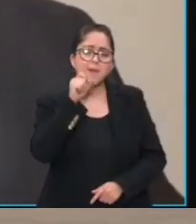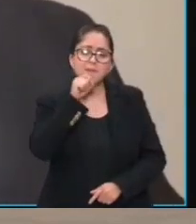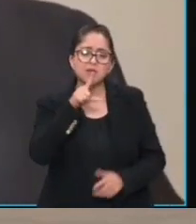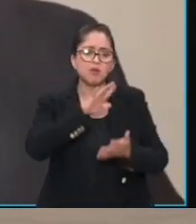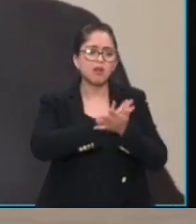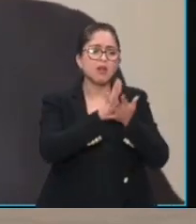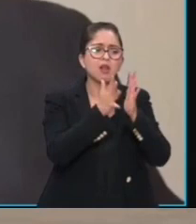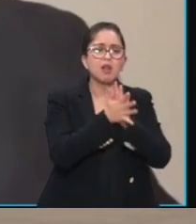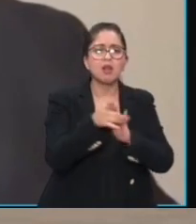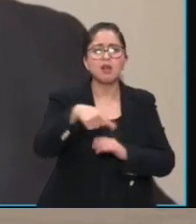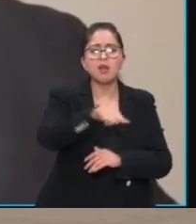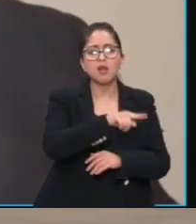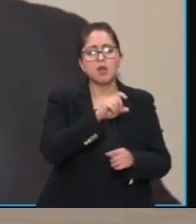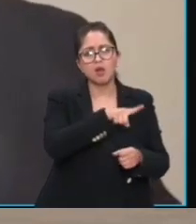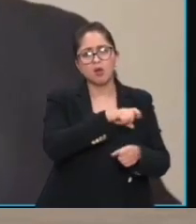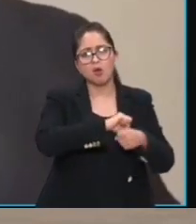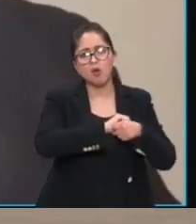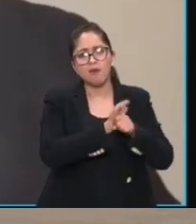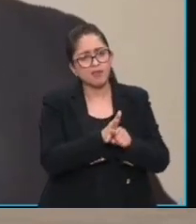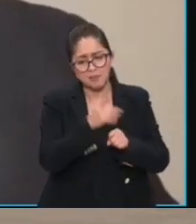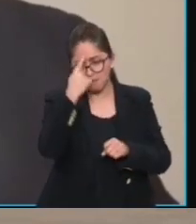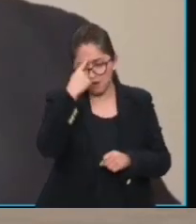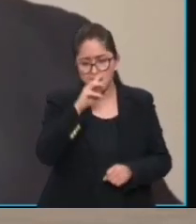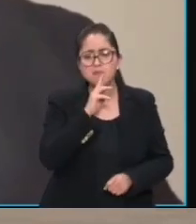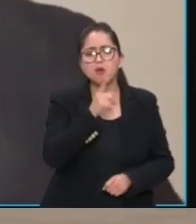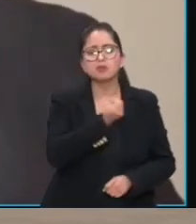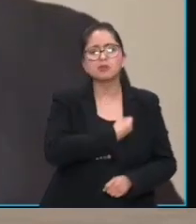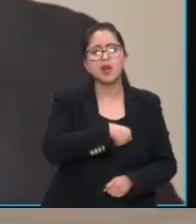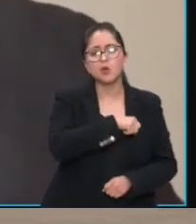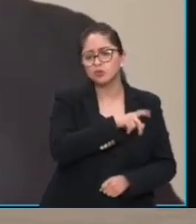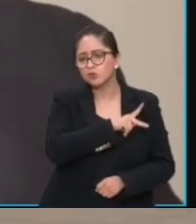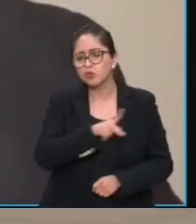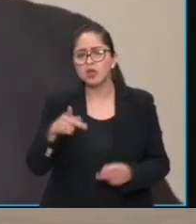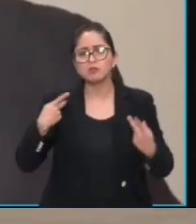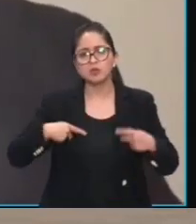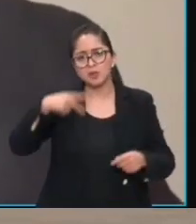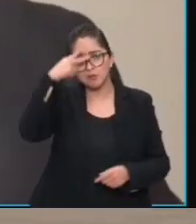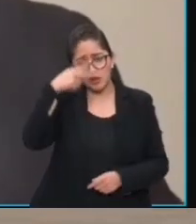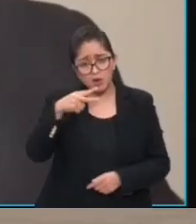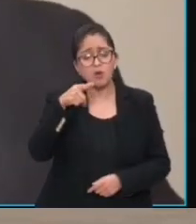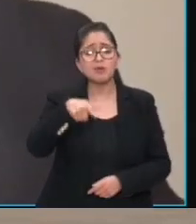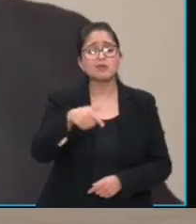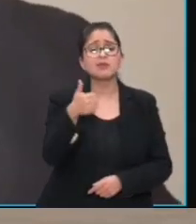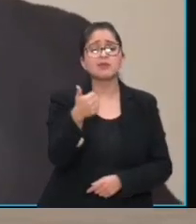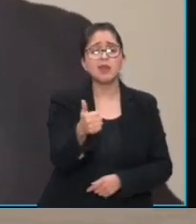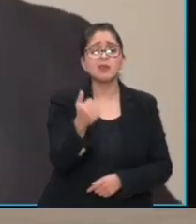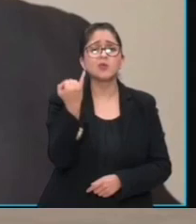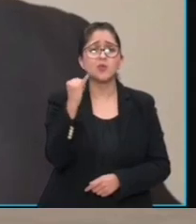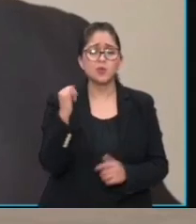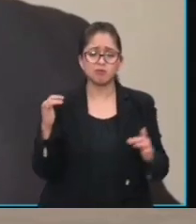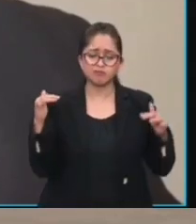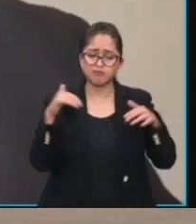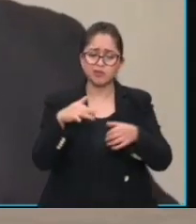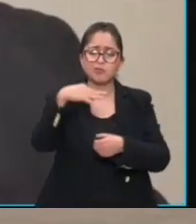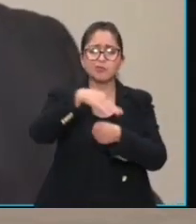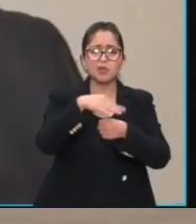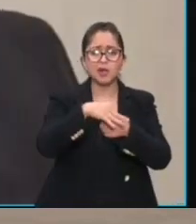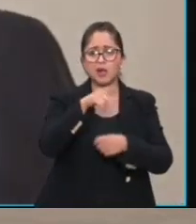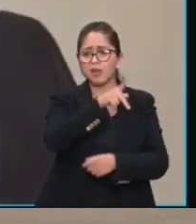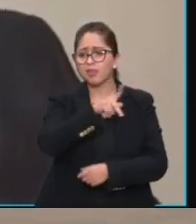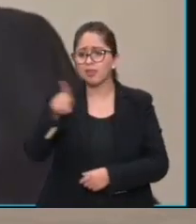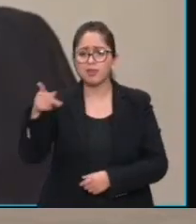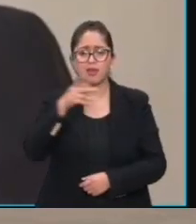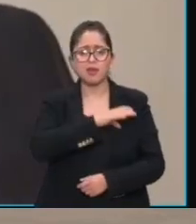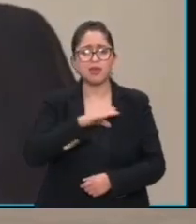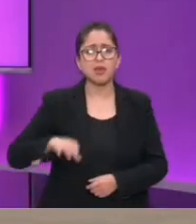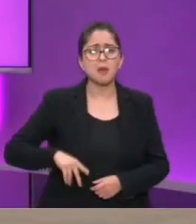COVID, para mejorar la salud de los mexicanos. Por eso el 6 de junio votar por los candidatos del PRI es votar por un mejor futuro para México.